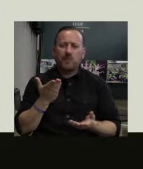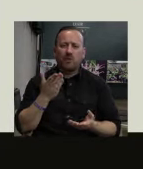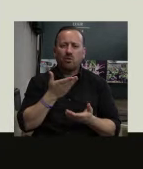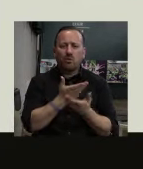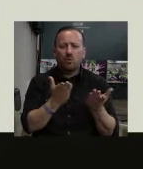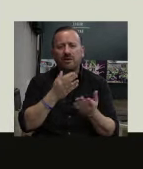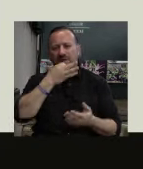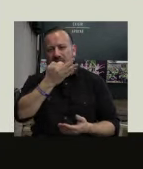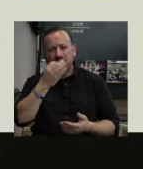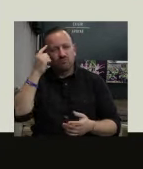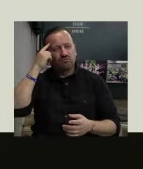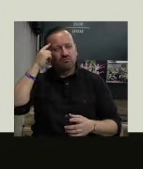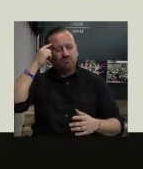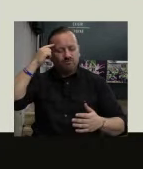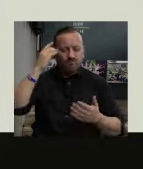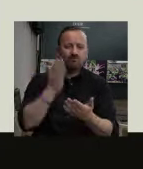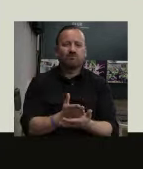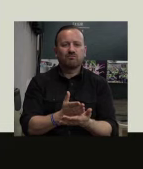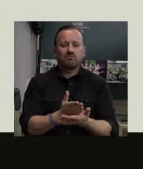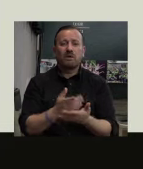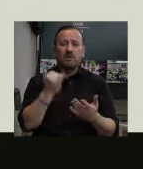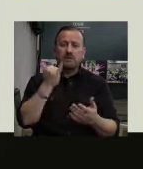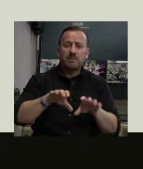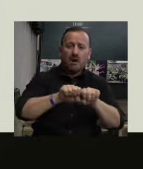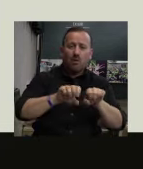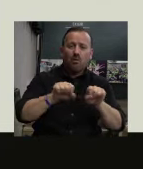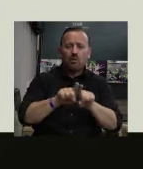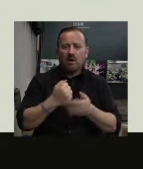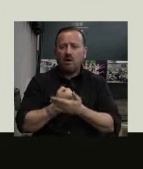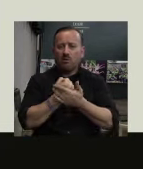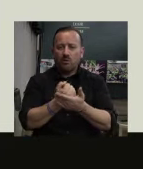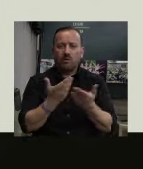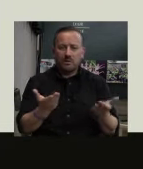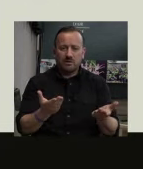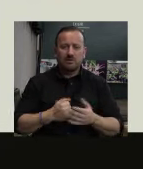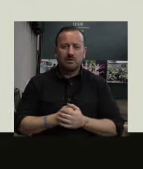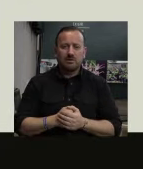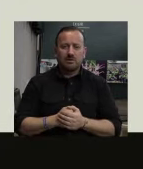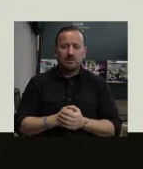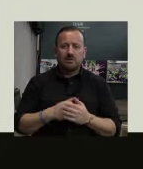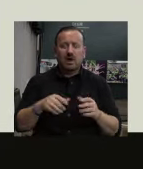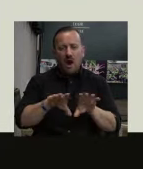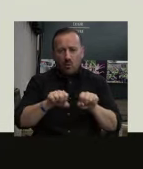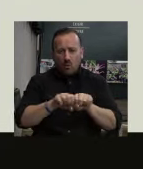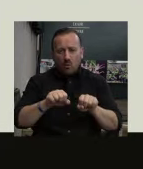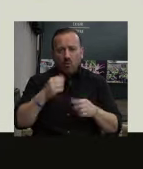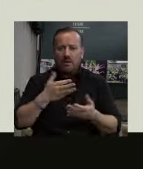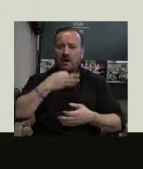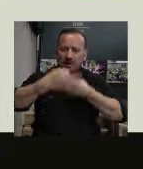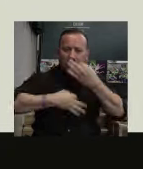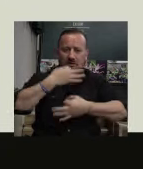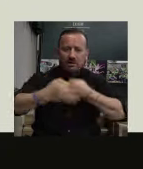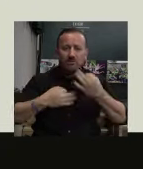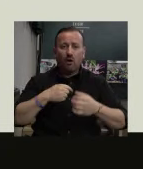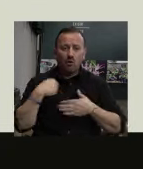ustedes definan los acuerdos sirven para eso los acuerdos sirven para decir